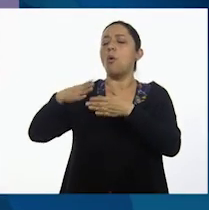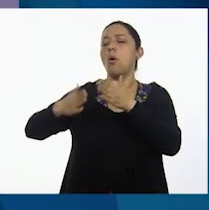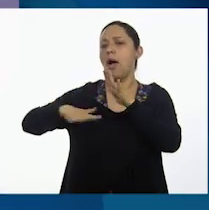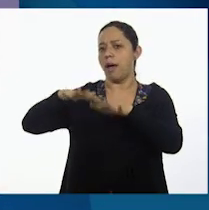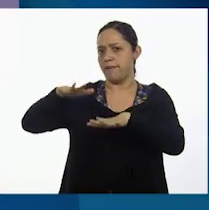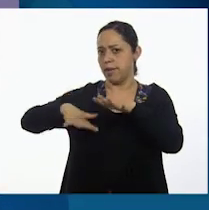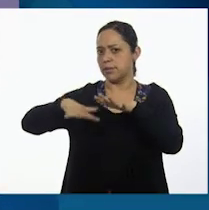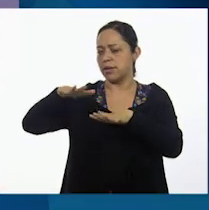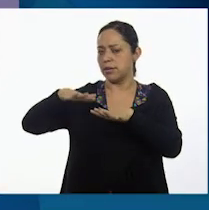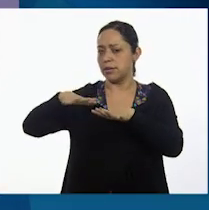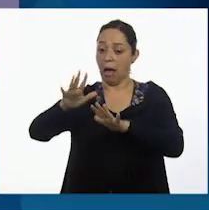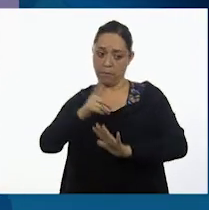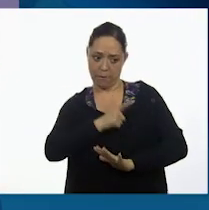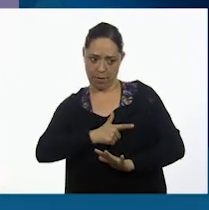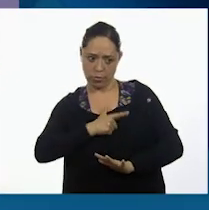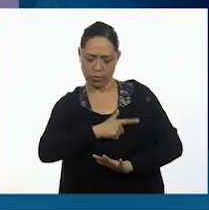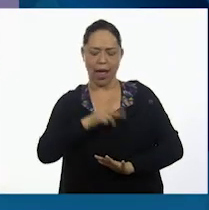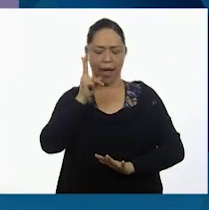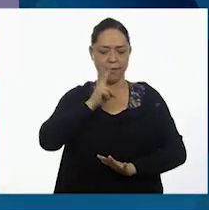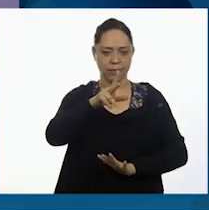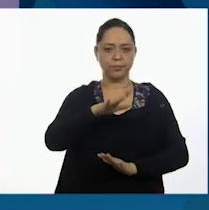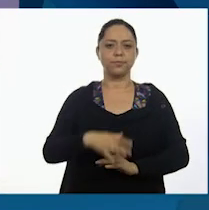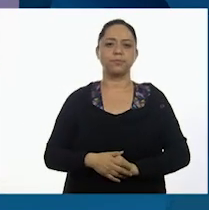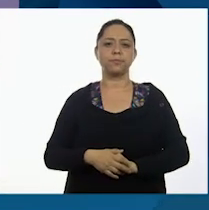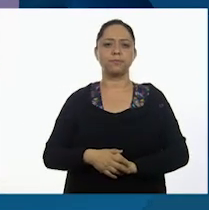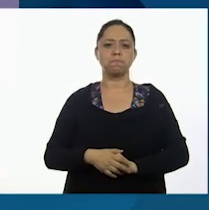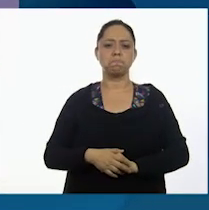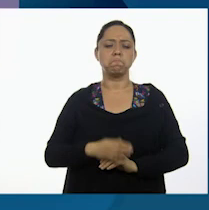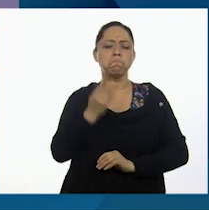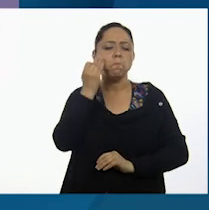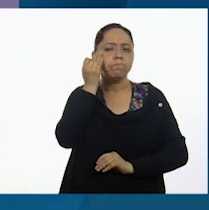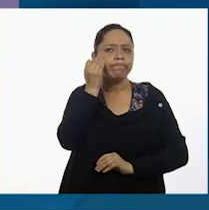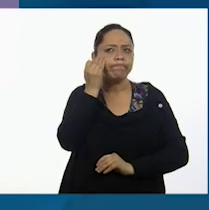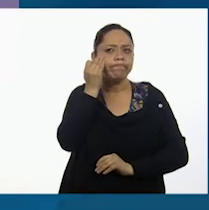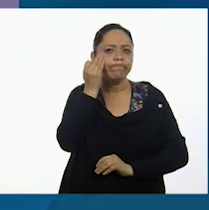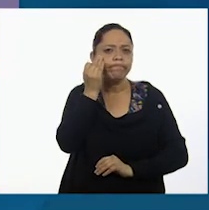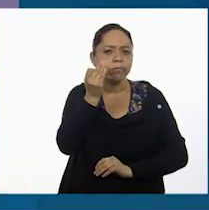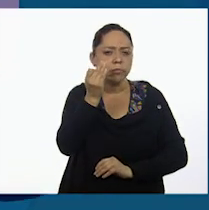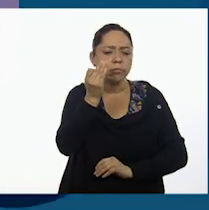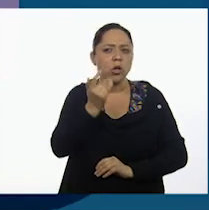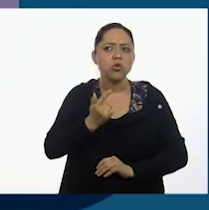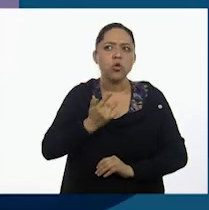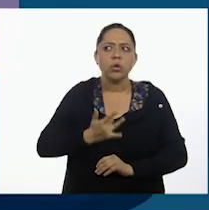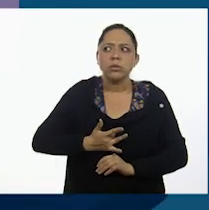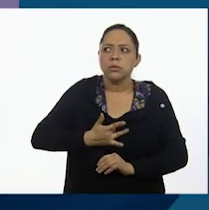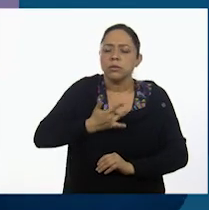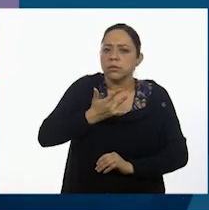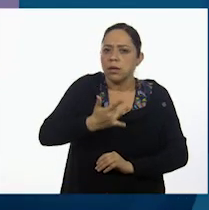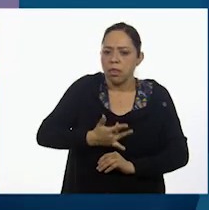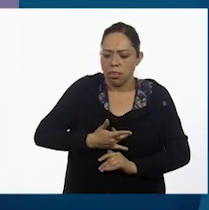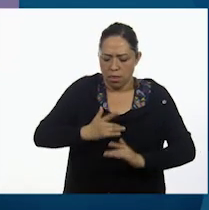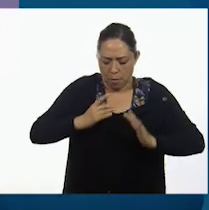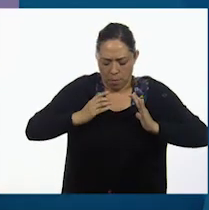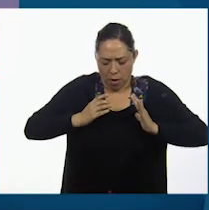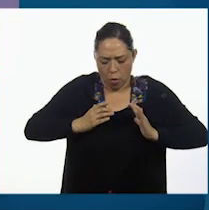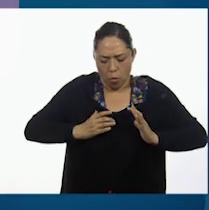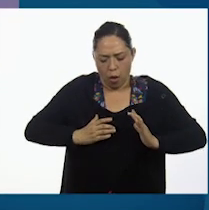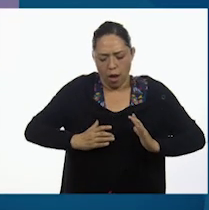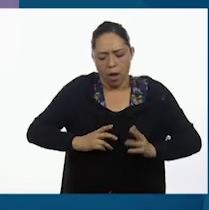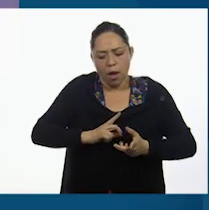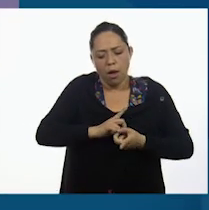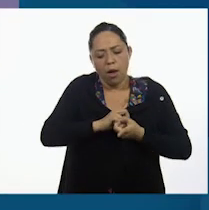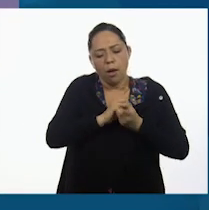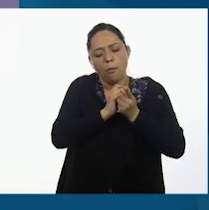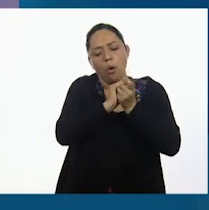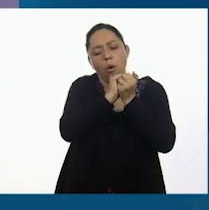continúo. ¿Listos? Pasados algunos minutos, comencé a sentir cómo mi cuerpo se iba relajando y